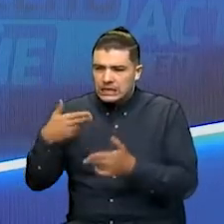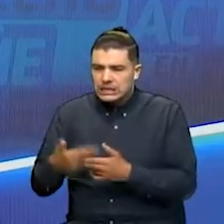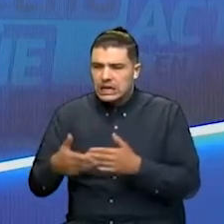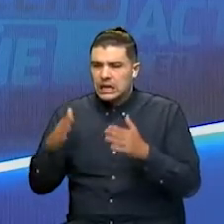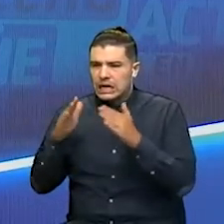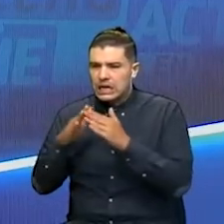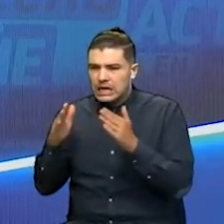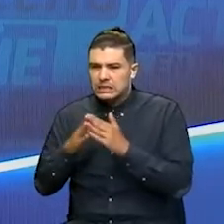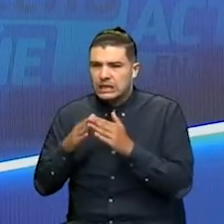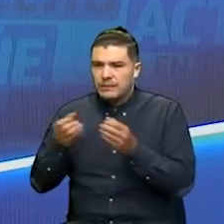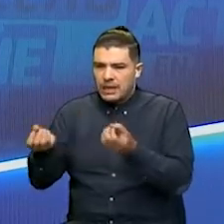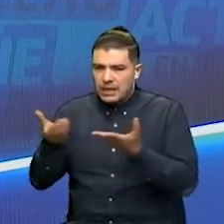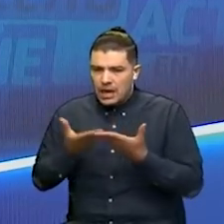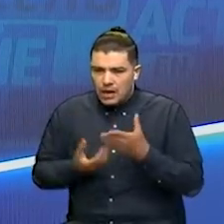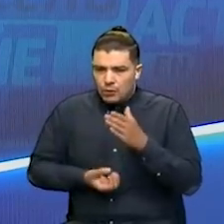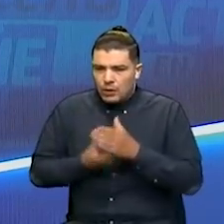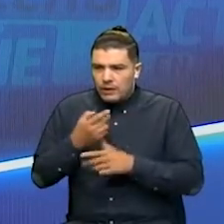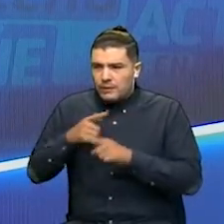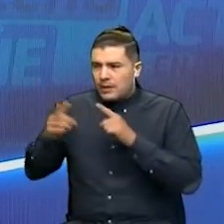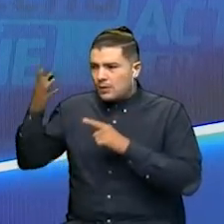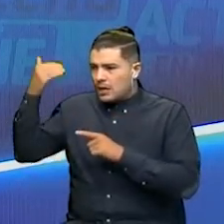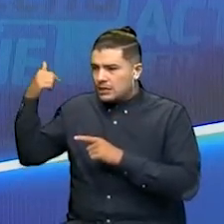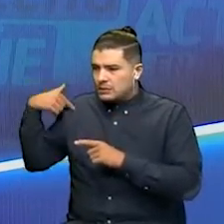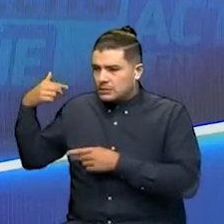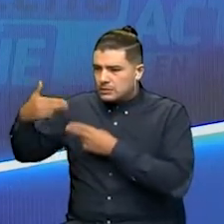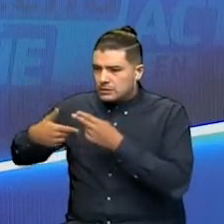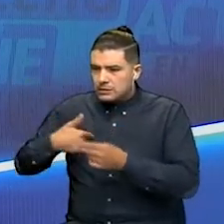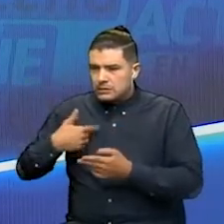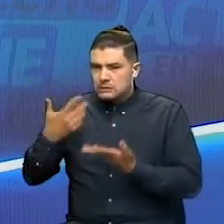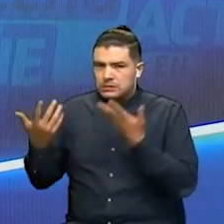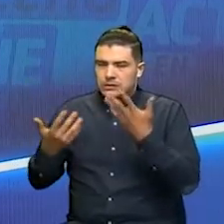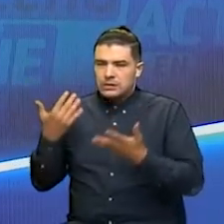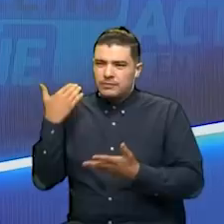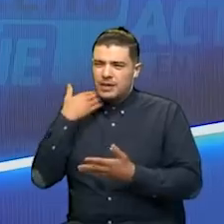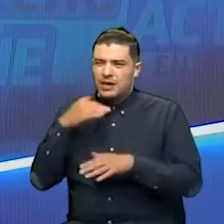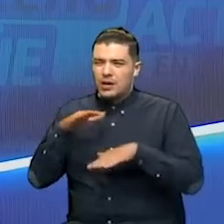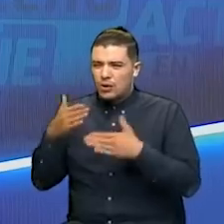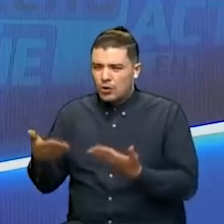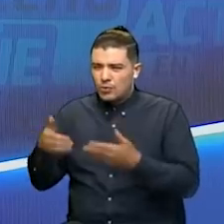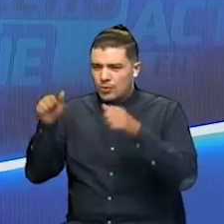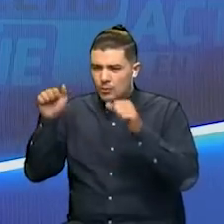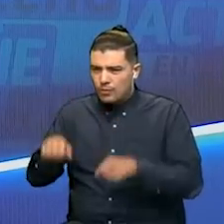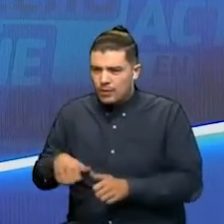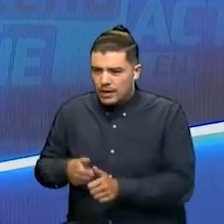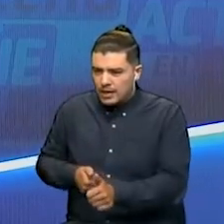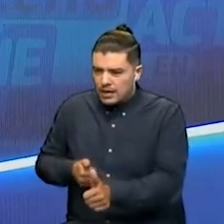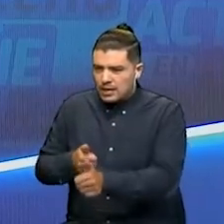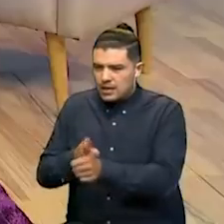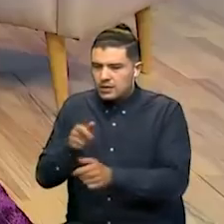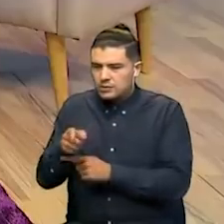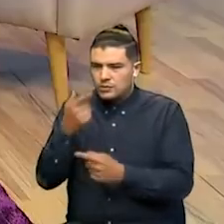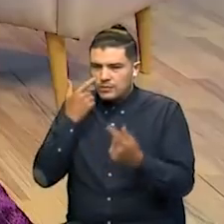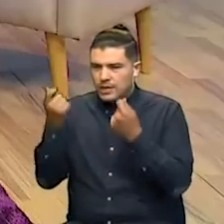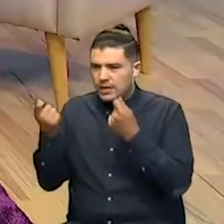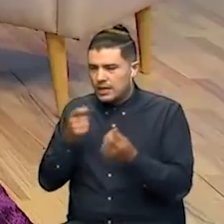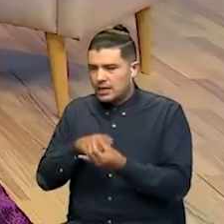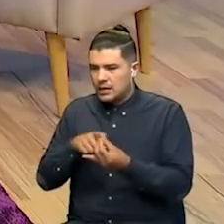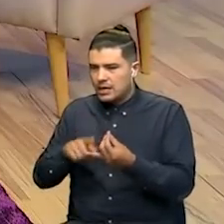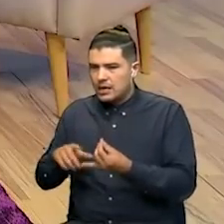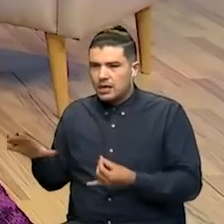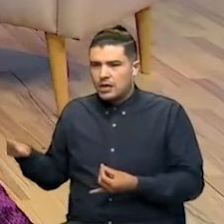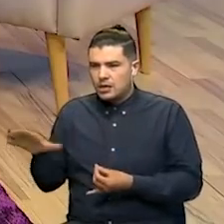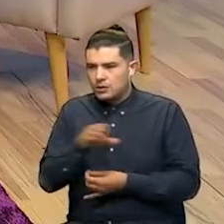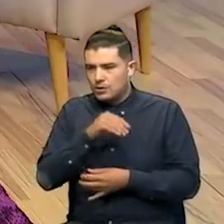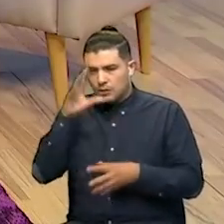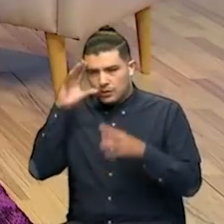pueda perder su derecho a esta herencia, ¿cómo podemos orientarla para que ella lleve este caso y pues que todo salga de